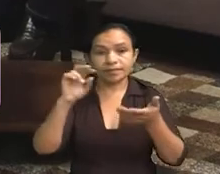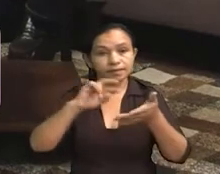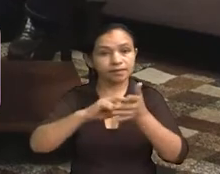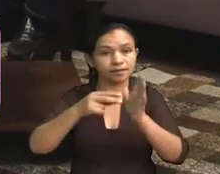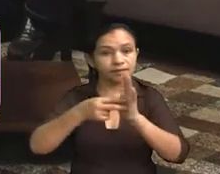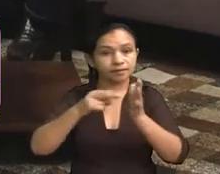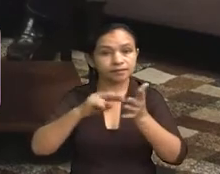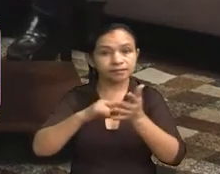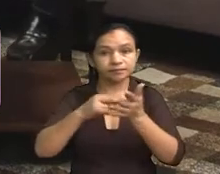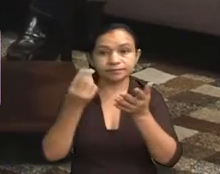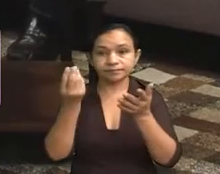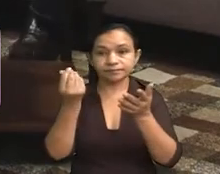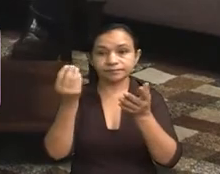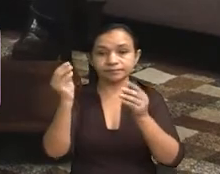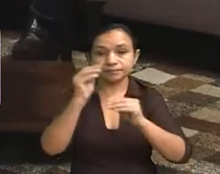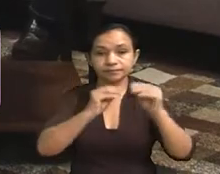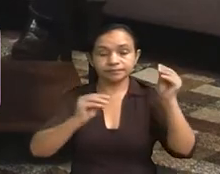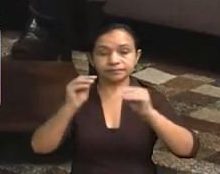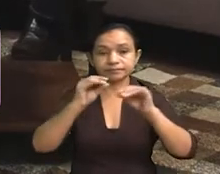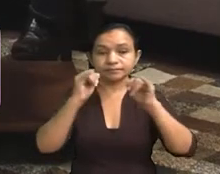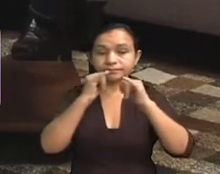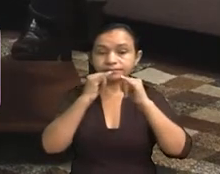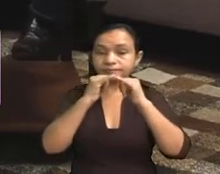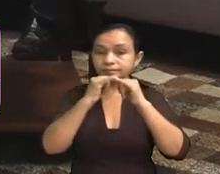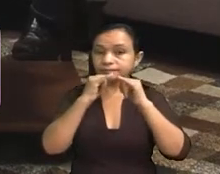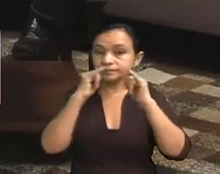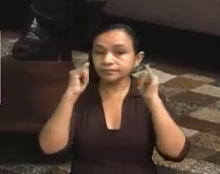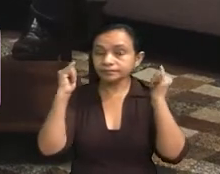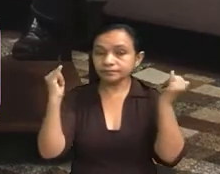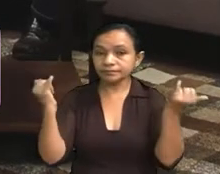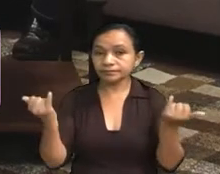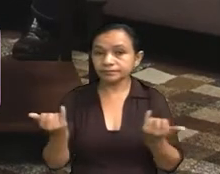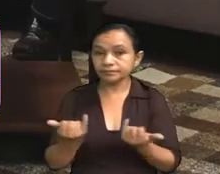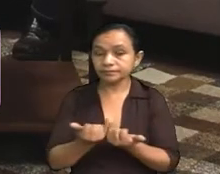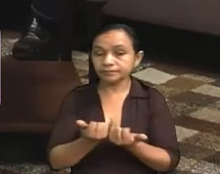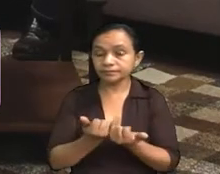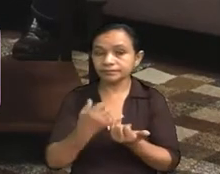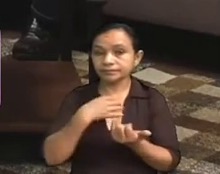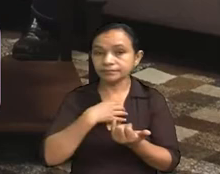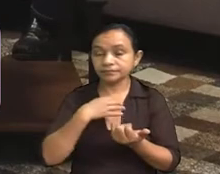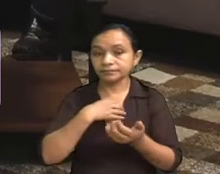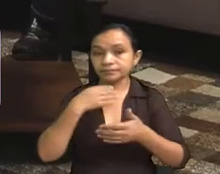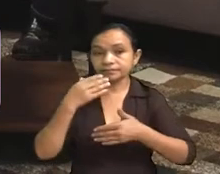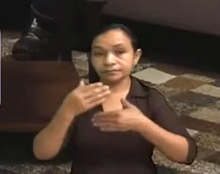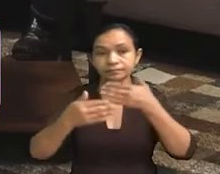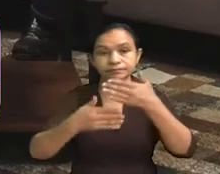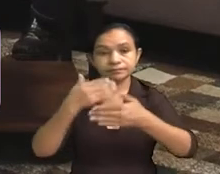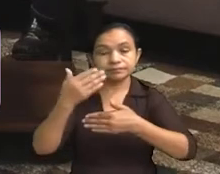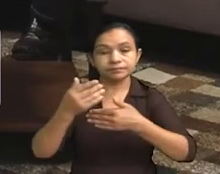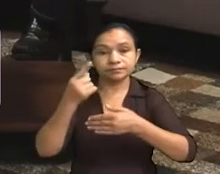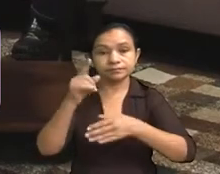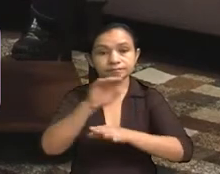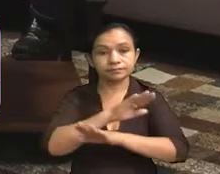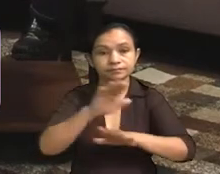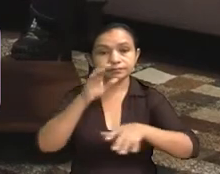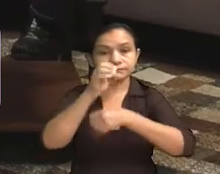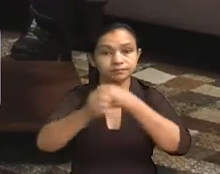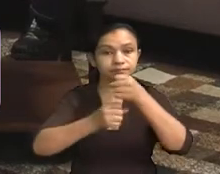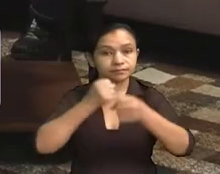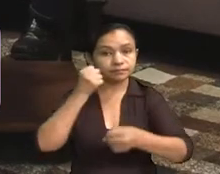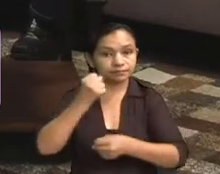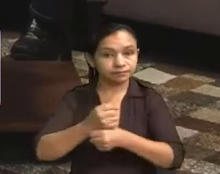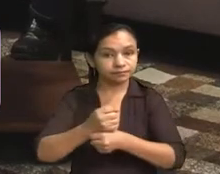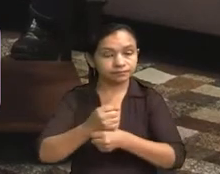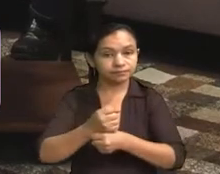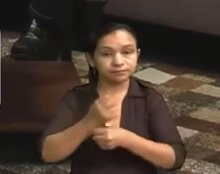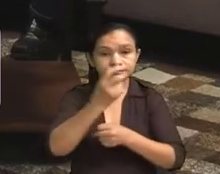la economía internacional. O sea, nosotros hemos venido en el último periodo, por ejemplo,